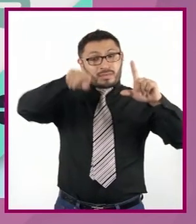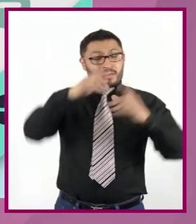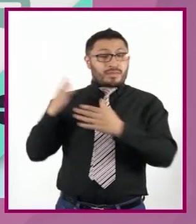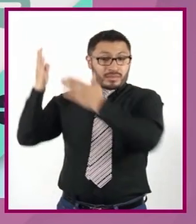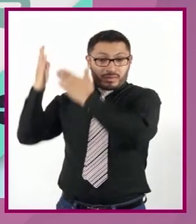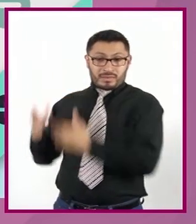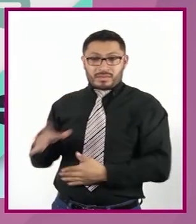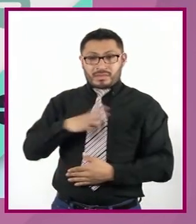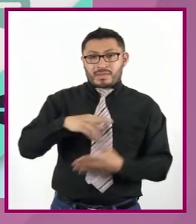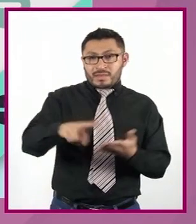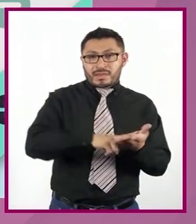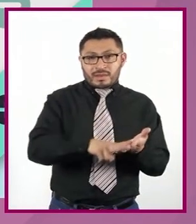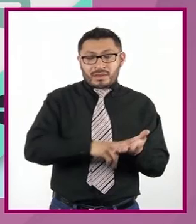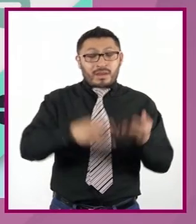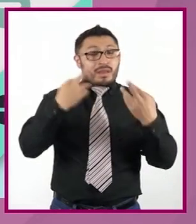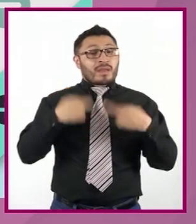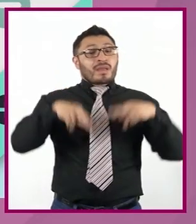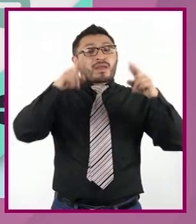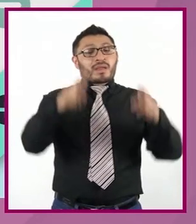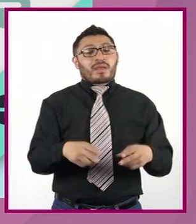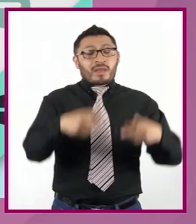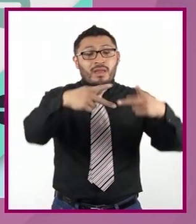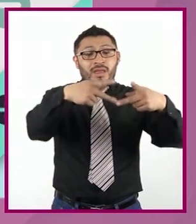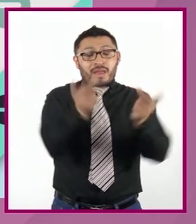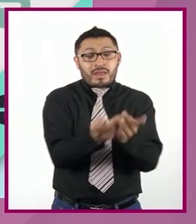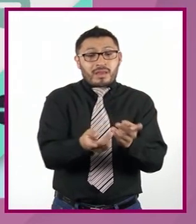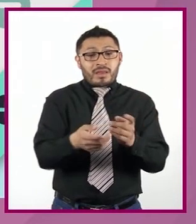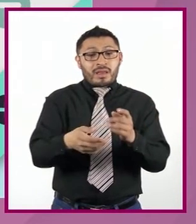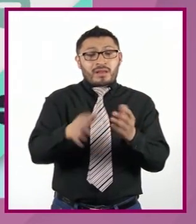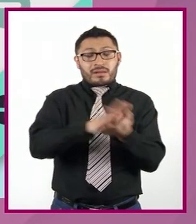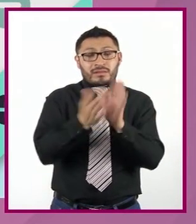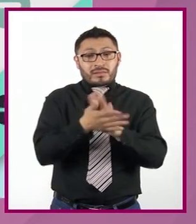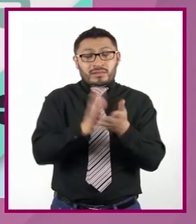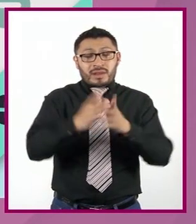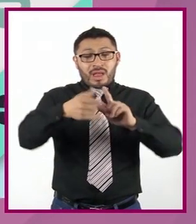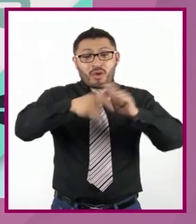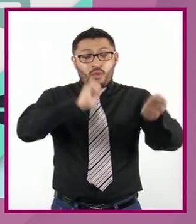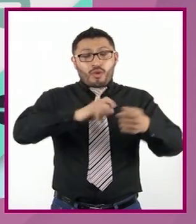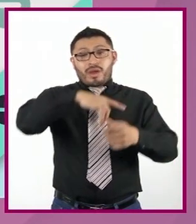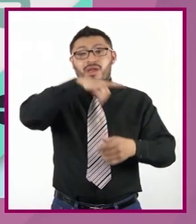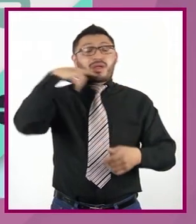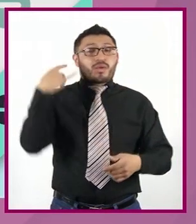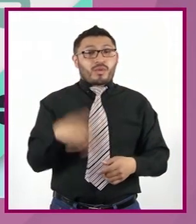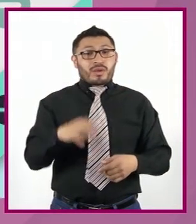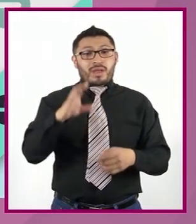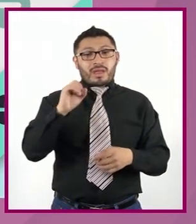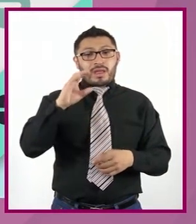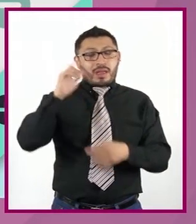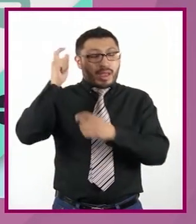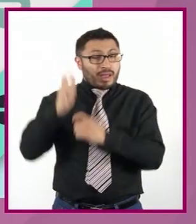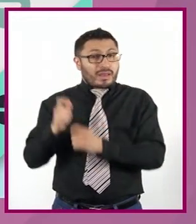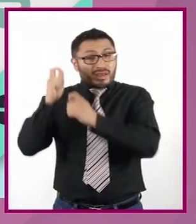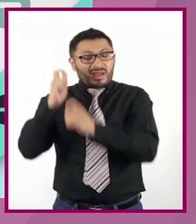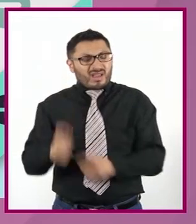que el sector verde representa al platillo chilaquiles en salsa de chile cascabel,